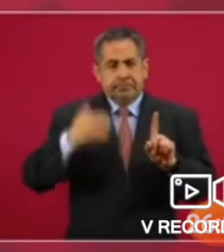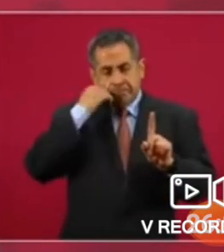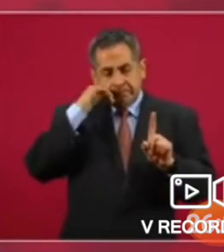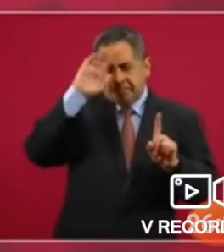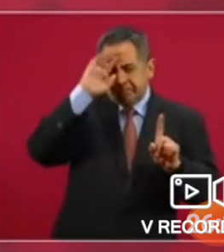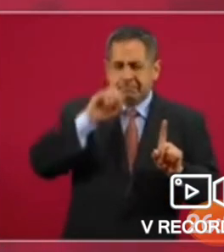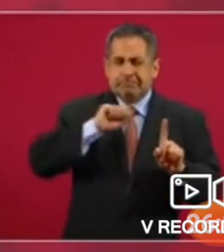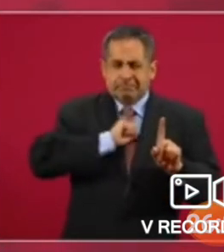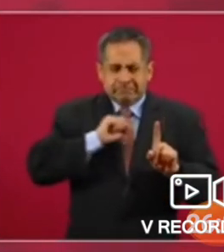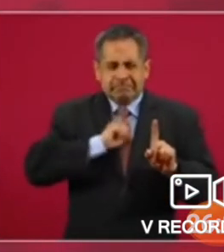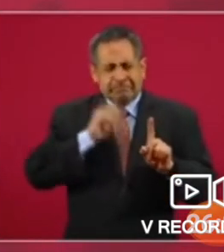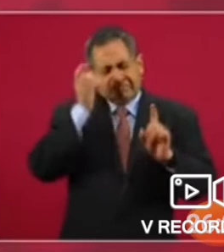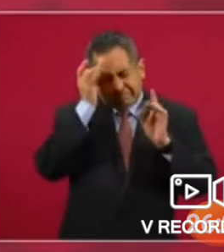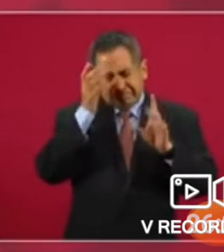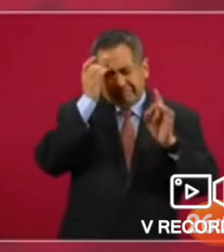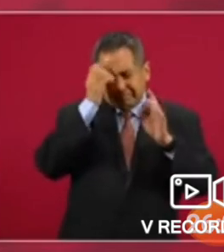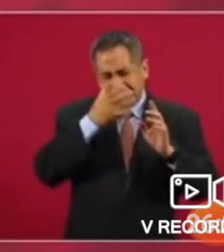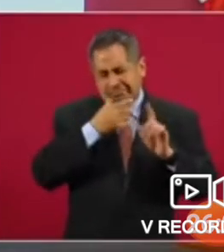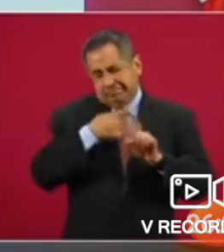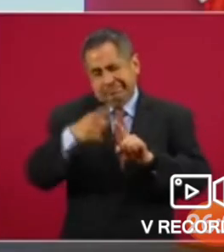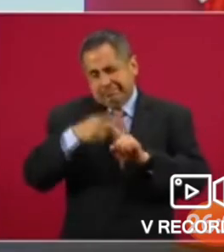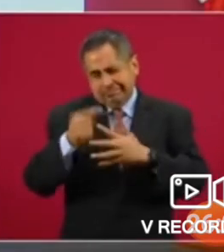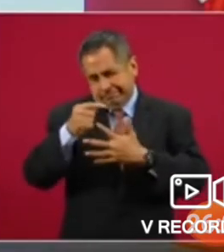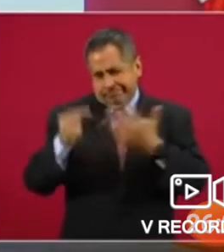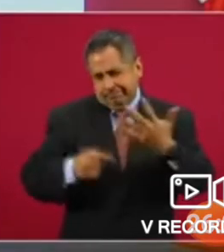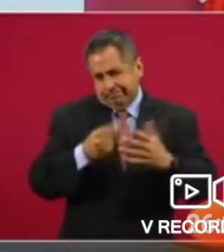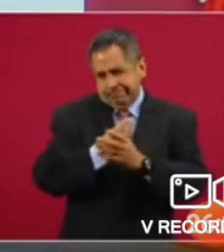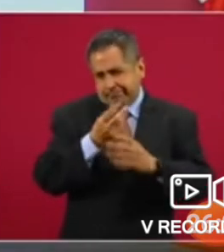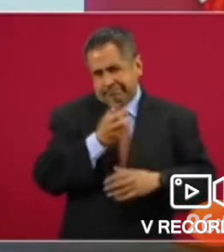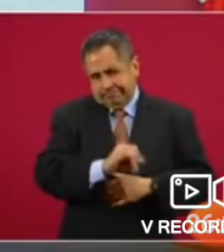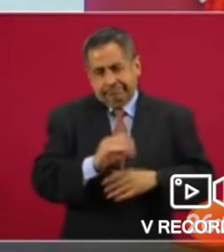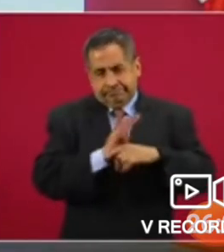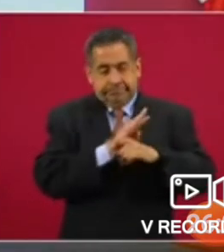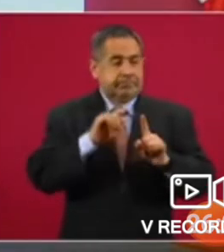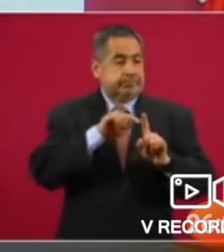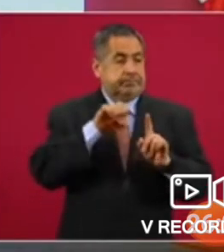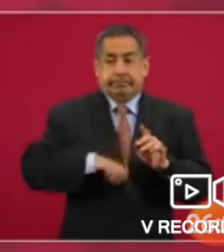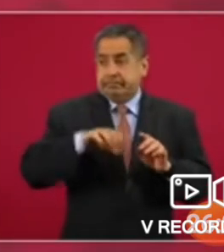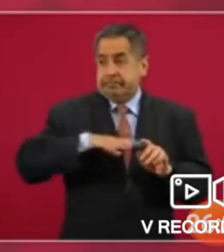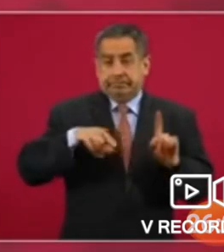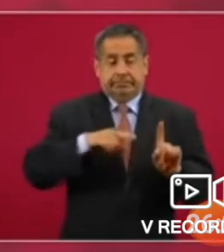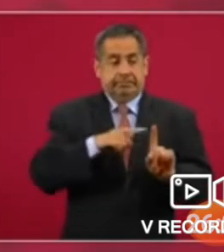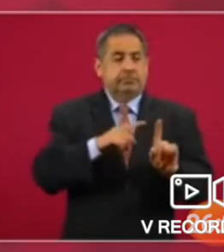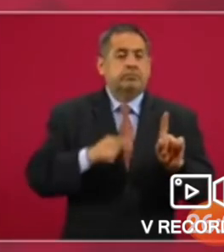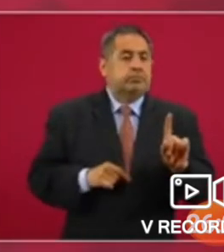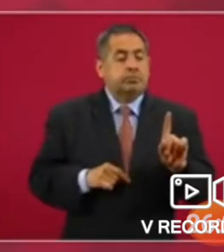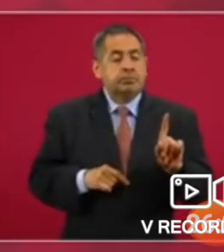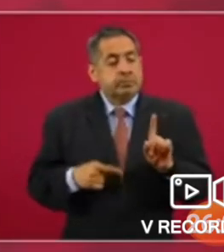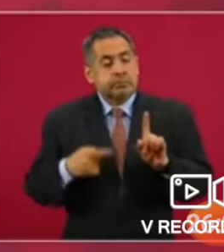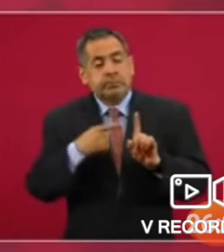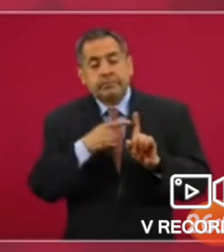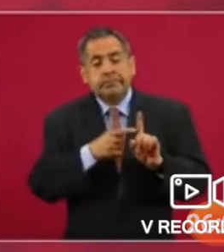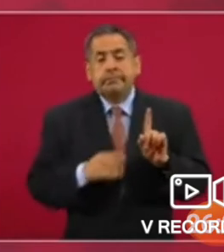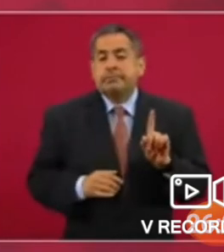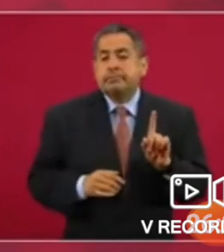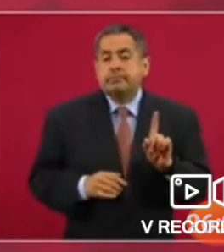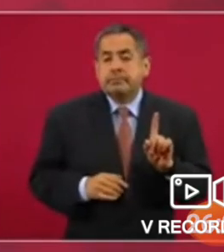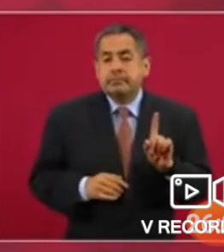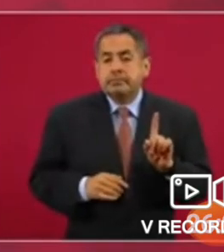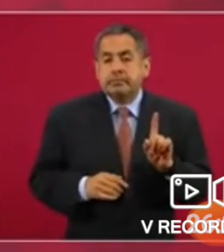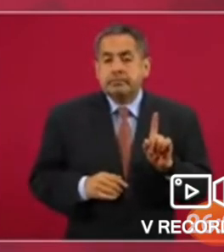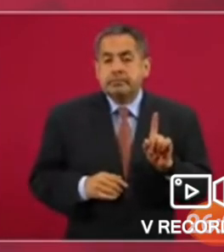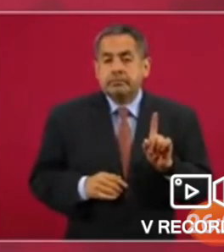dolor de garganta, dolor de cabeza, etcétera, los síntomas característicos de COVID, y por alguna razón, la que sea,